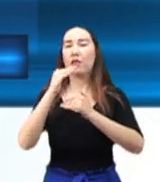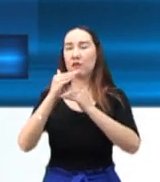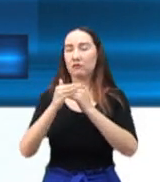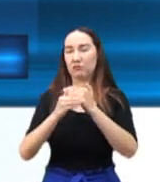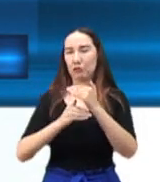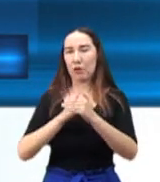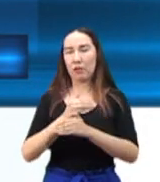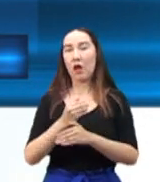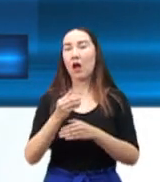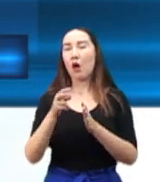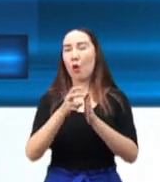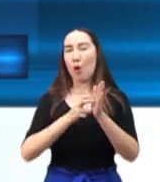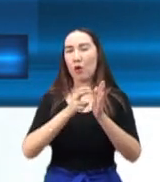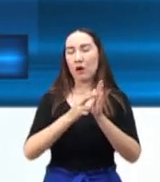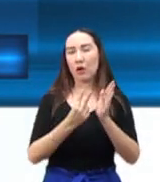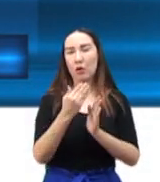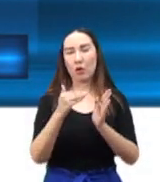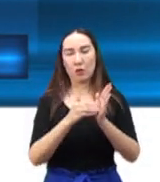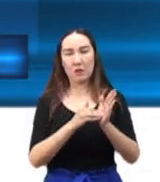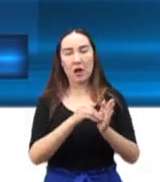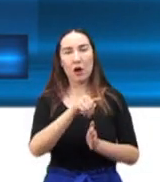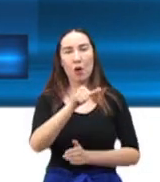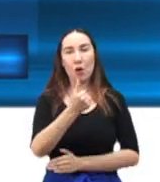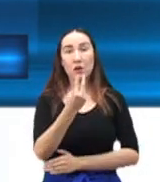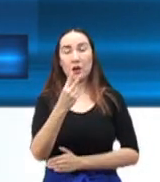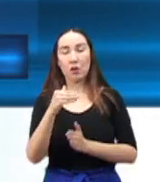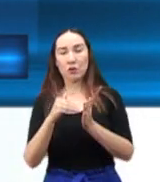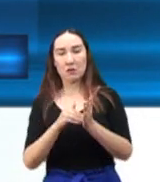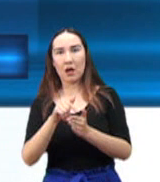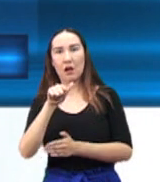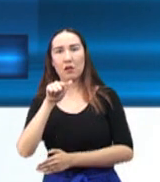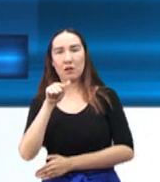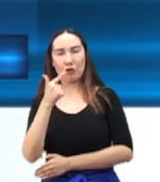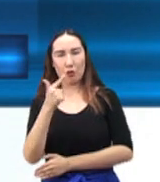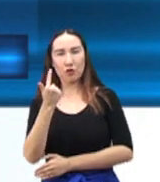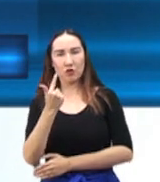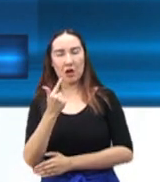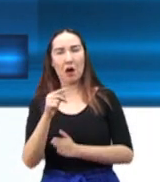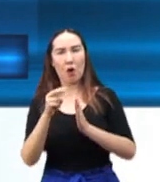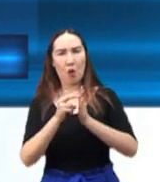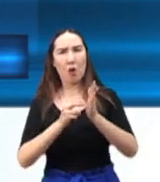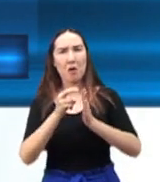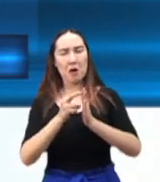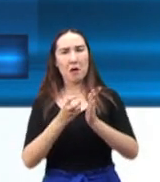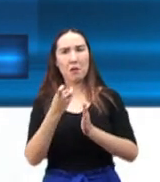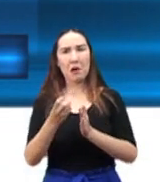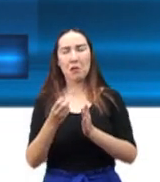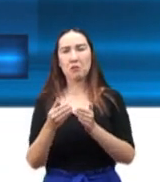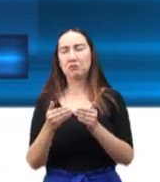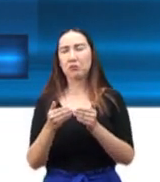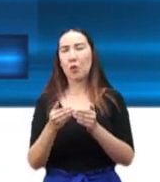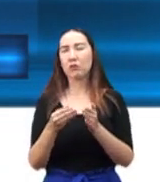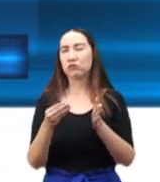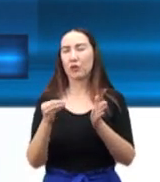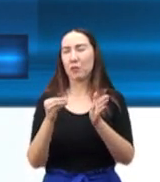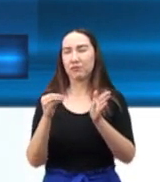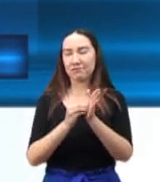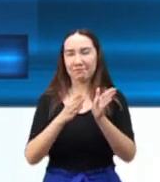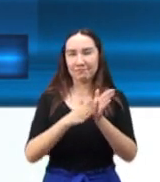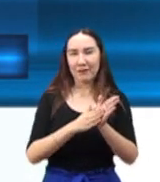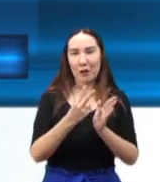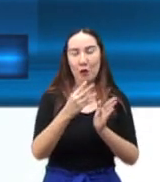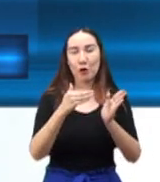electoral 2011-2012. Estos mismos artículos estuvieron vigentes en el 2015 y en el 2018